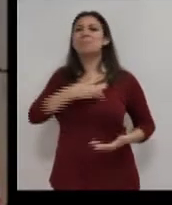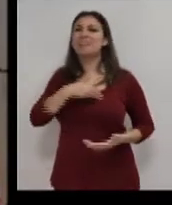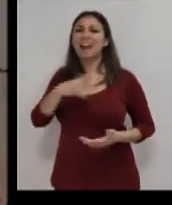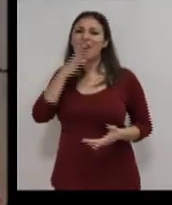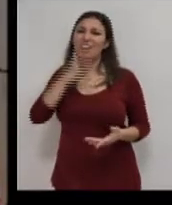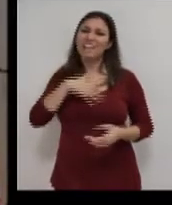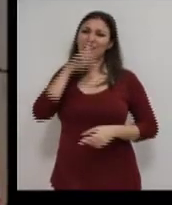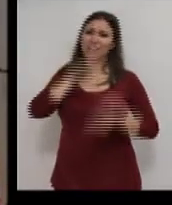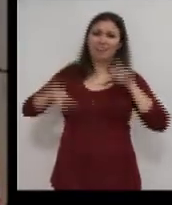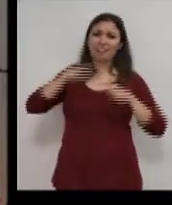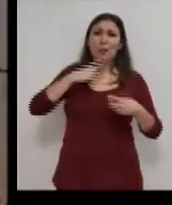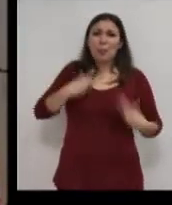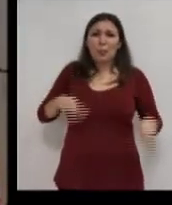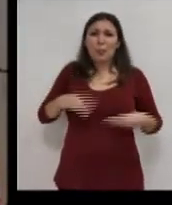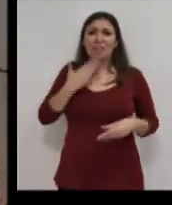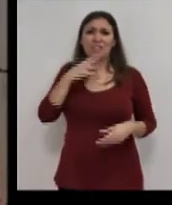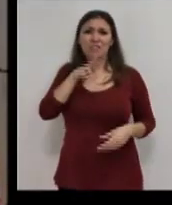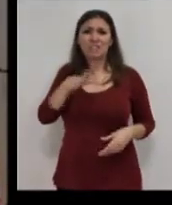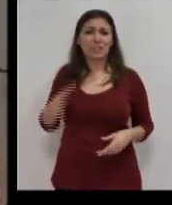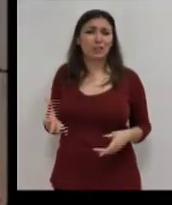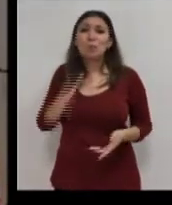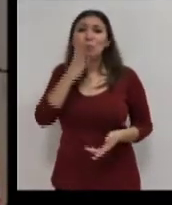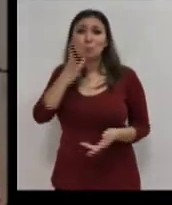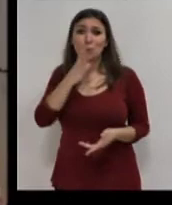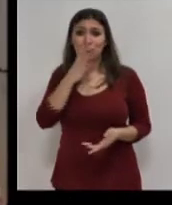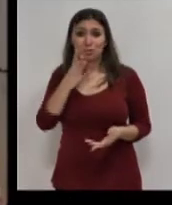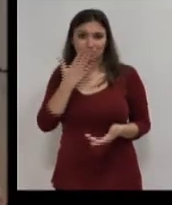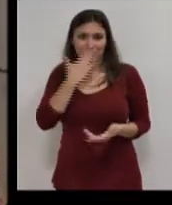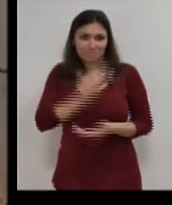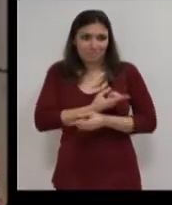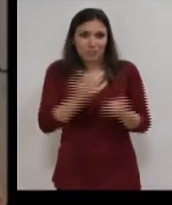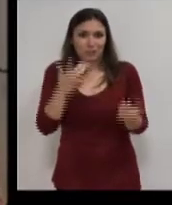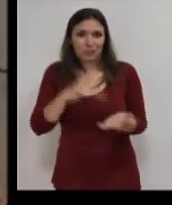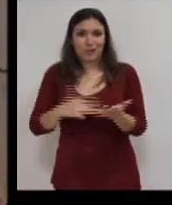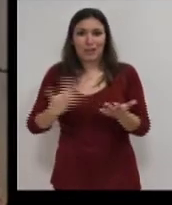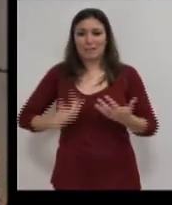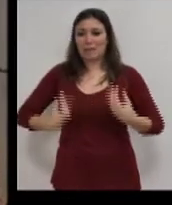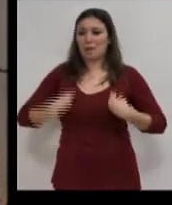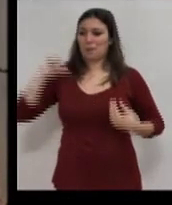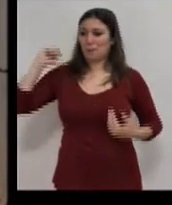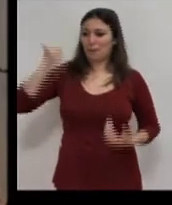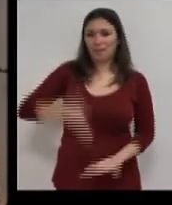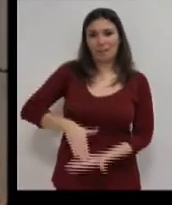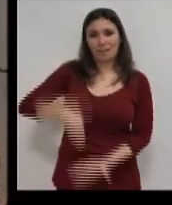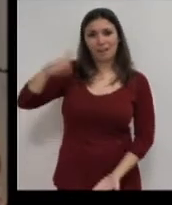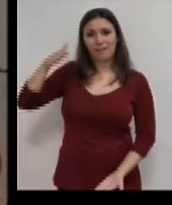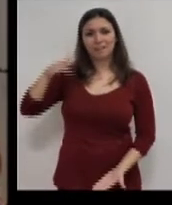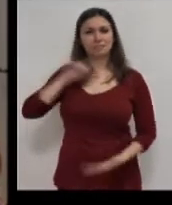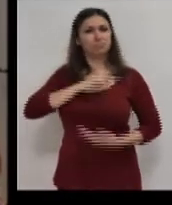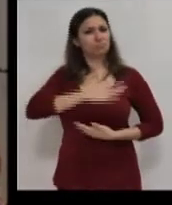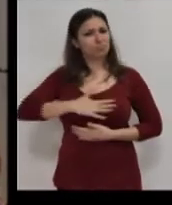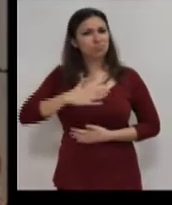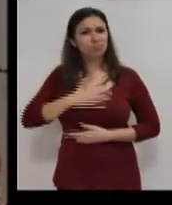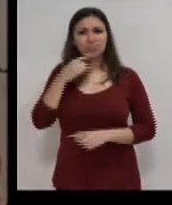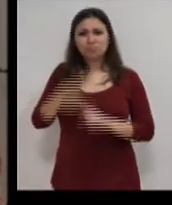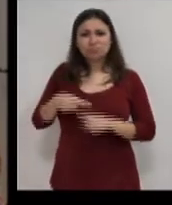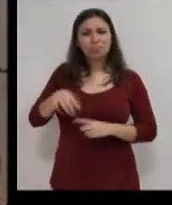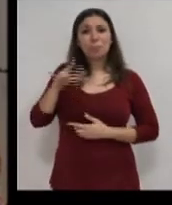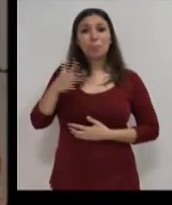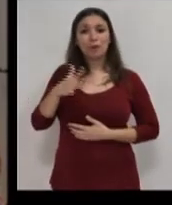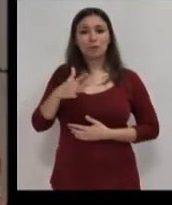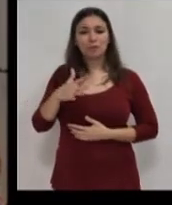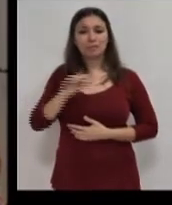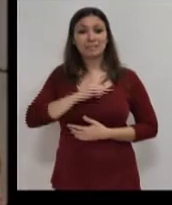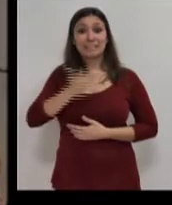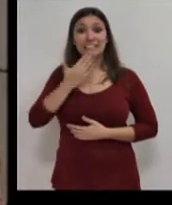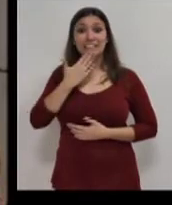que yo siento es no tener un amigo 25 años, pero no por nada, porque bueno, todos hemos vivido una vida en